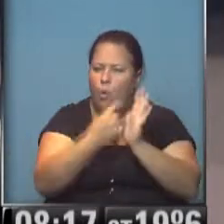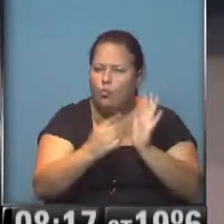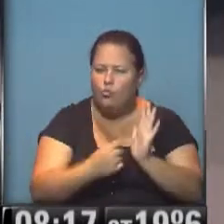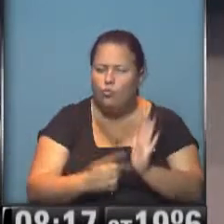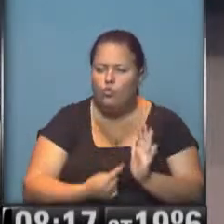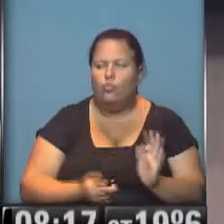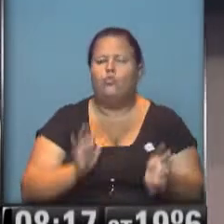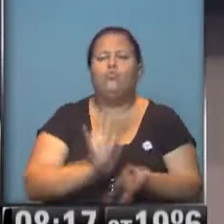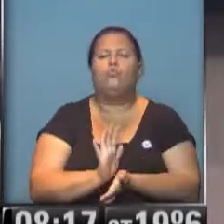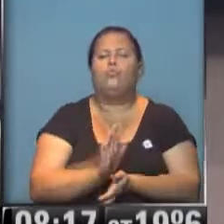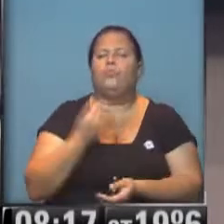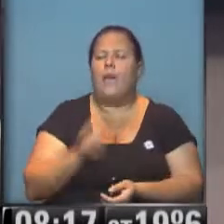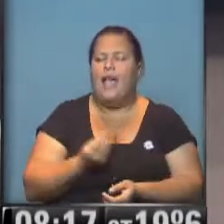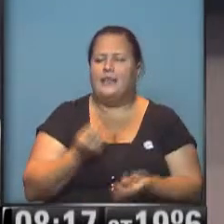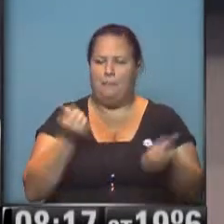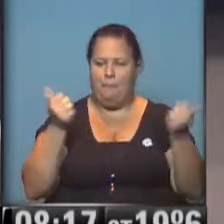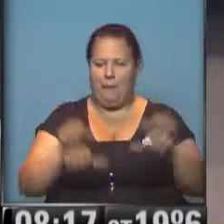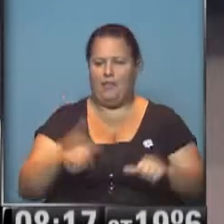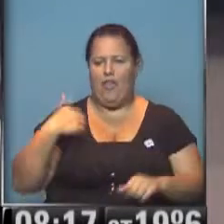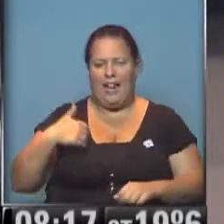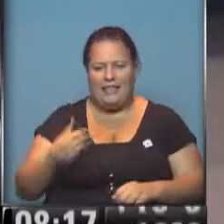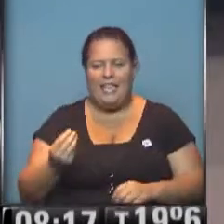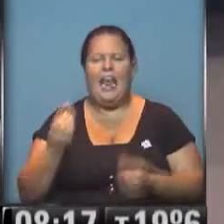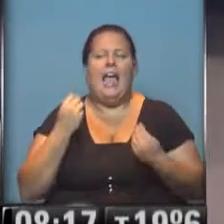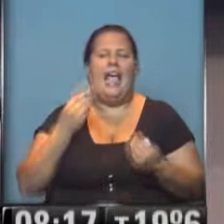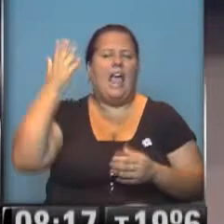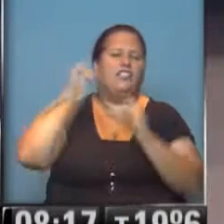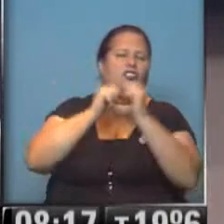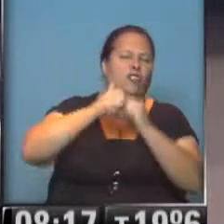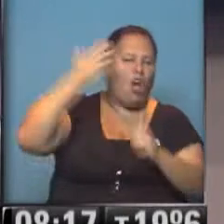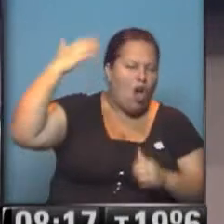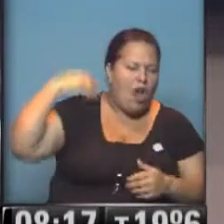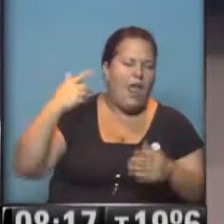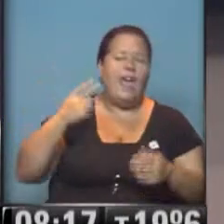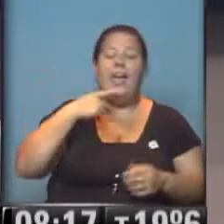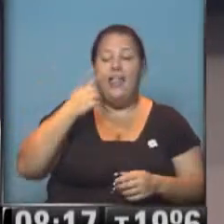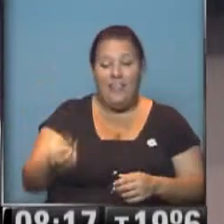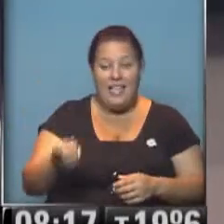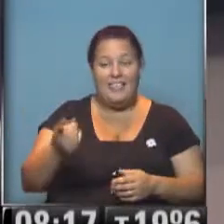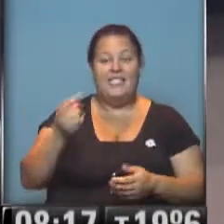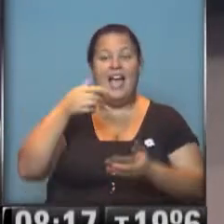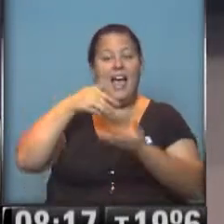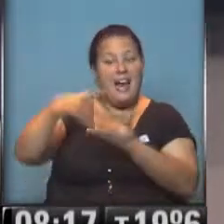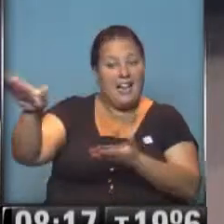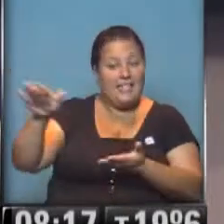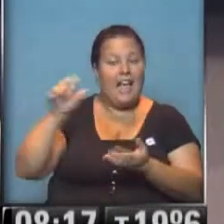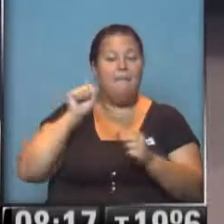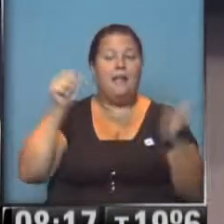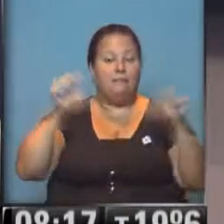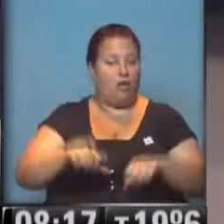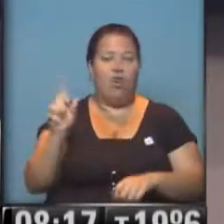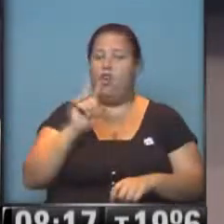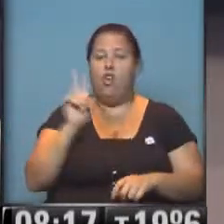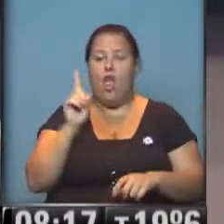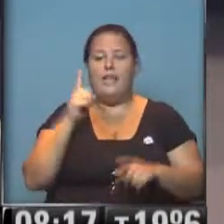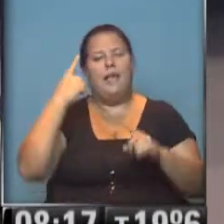de lo que significaba la devaluación para argentina lo que significó históricamente dijo que el rechazo a la devaluación no es una cuestión